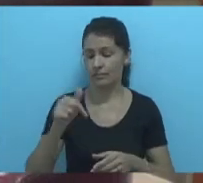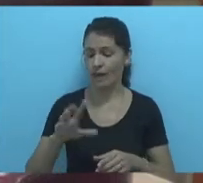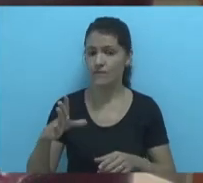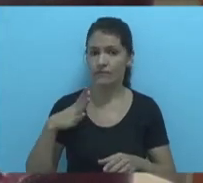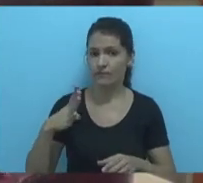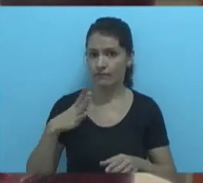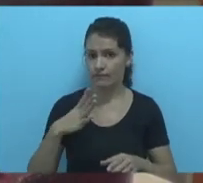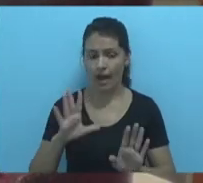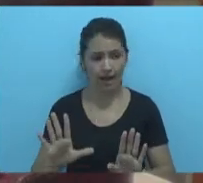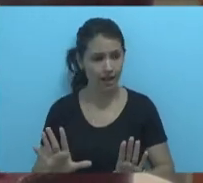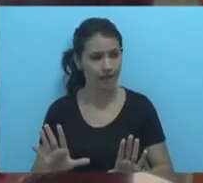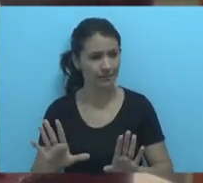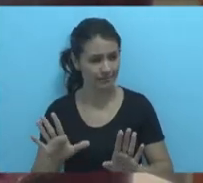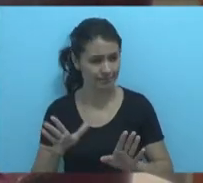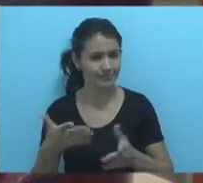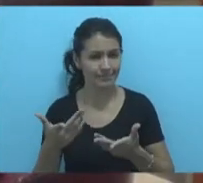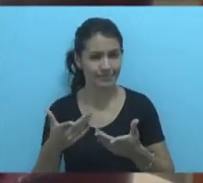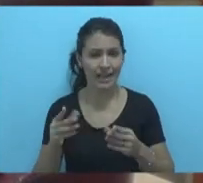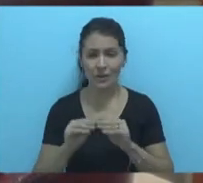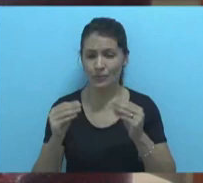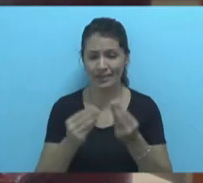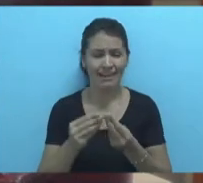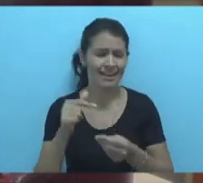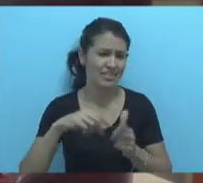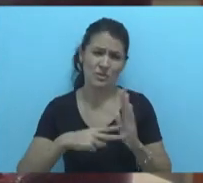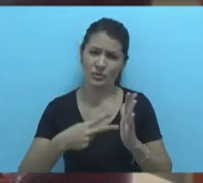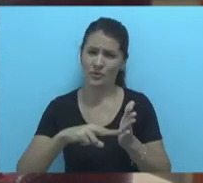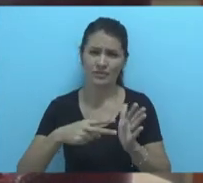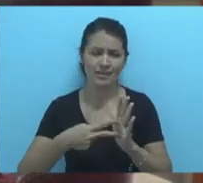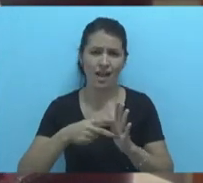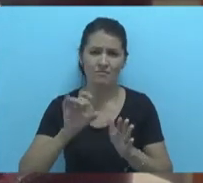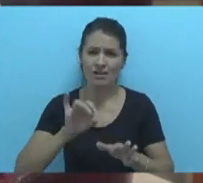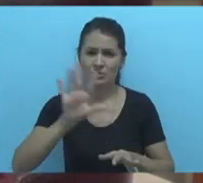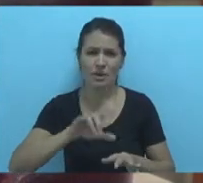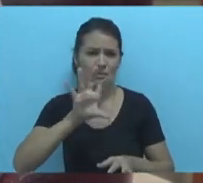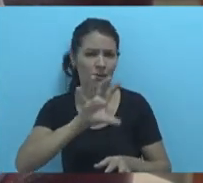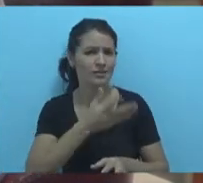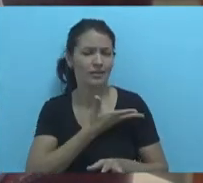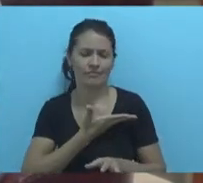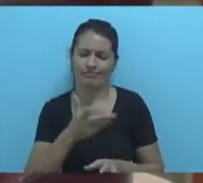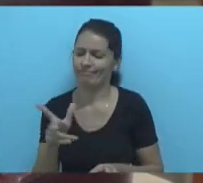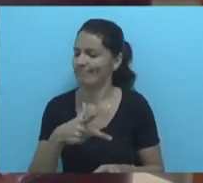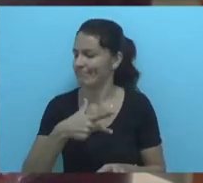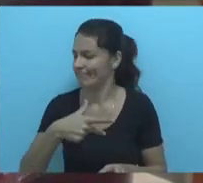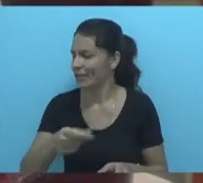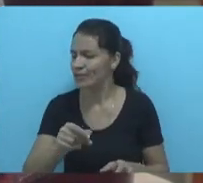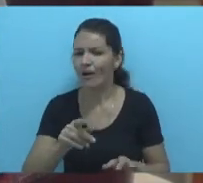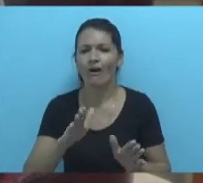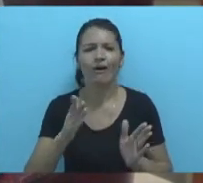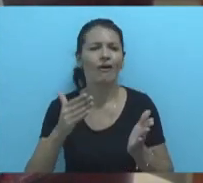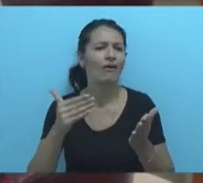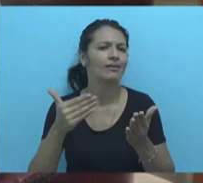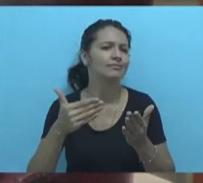particular de Argentina, sino también de Latinoamérica. Si uno recorre, sabe que han adoptado distintos nombres de acuerdo a los países, pero